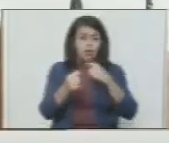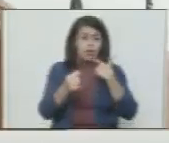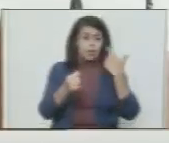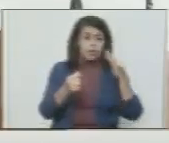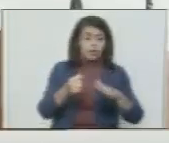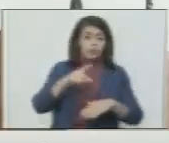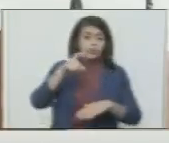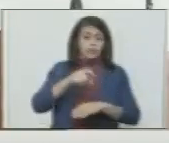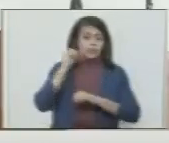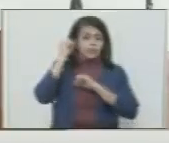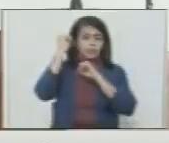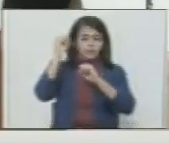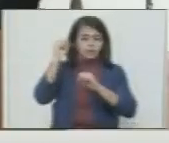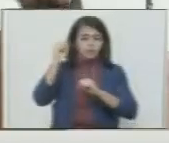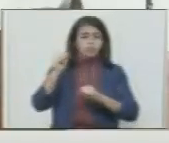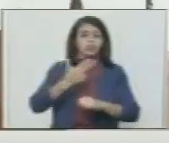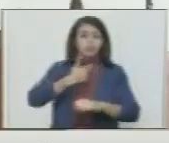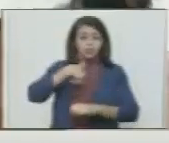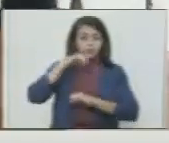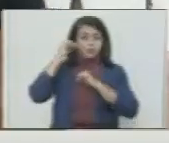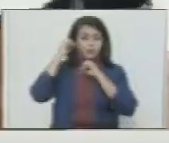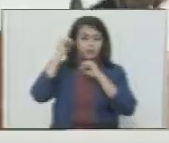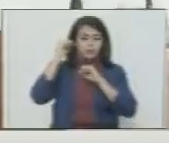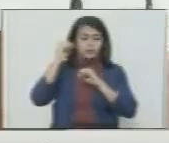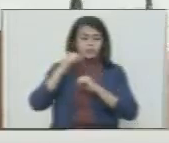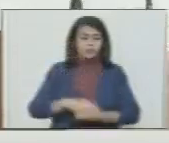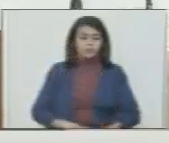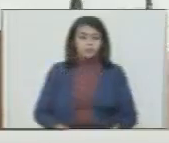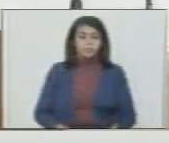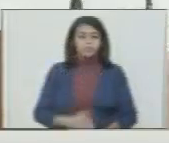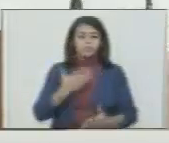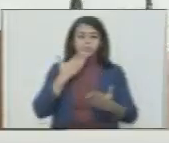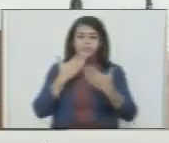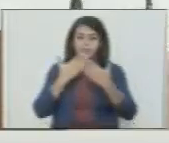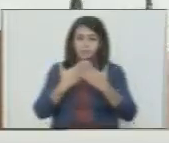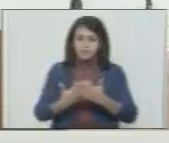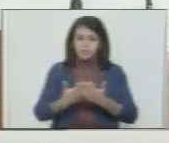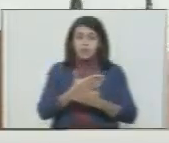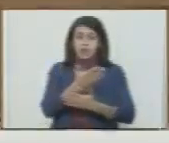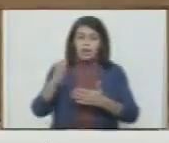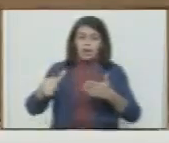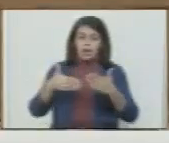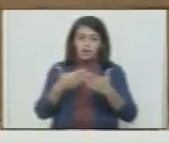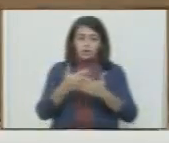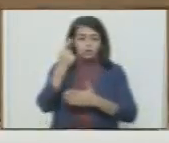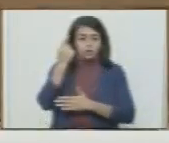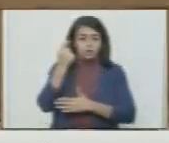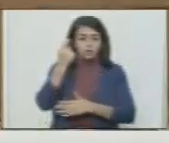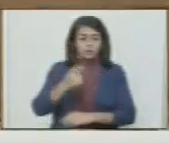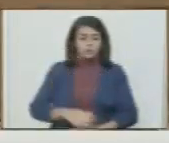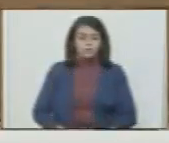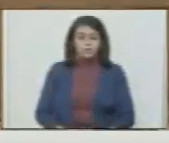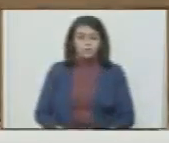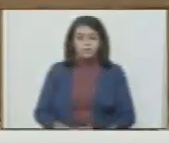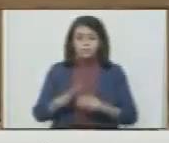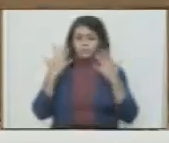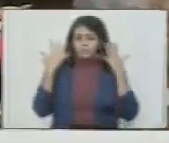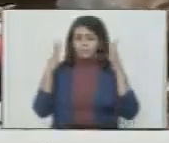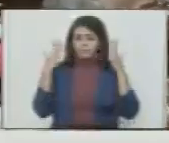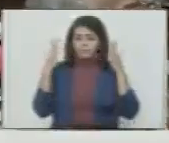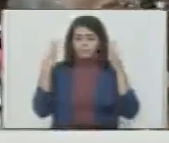o morir. Necesario es vencer y nosotros venceremos. Muchísimas gracias, compañeros parlamentarios.